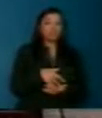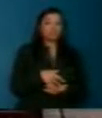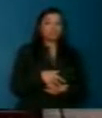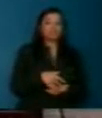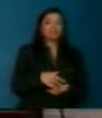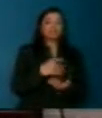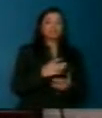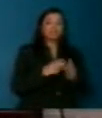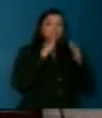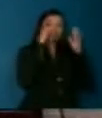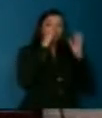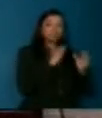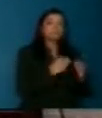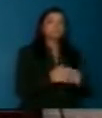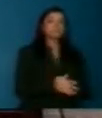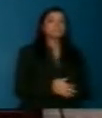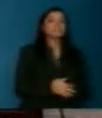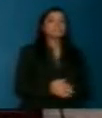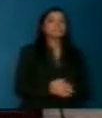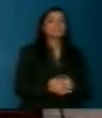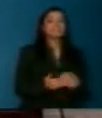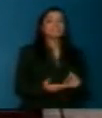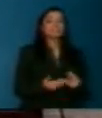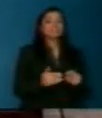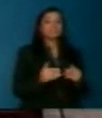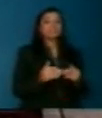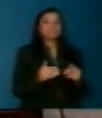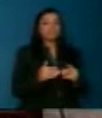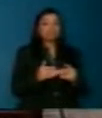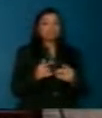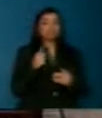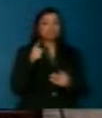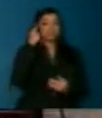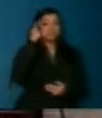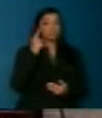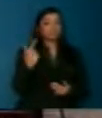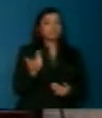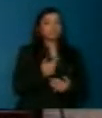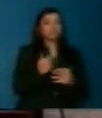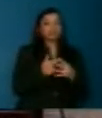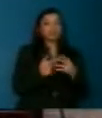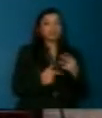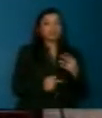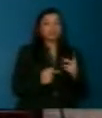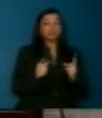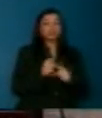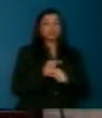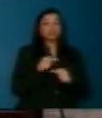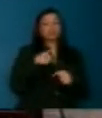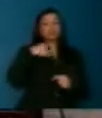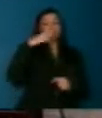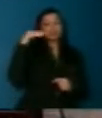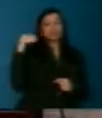de su atención, tal como lo proclama nuestra norma básica de convivencia